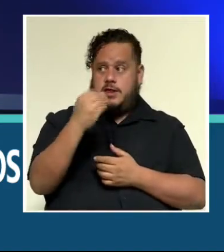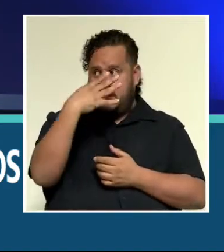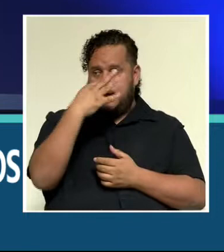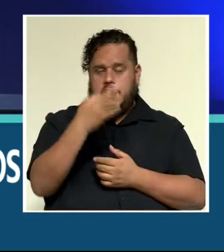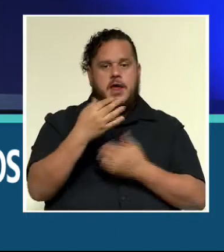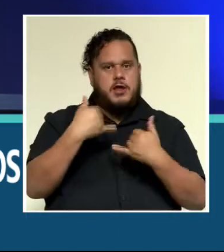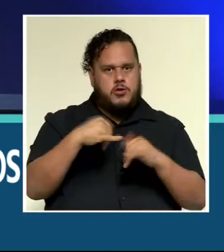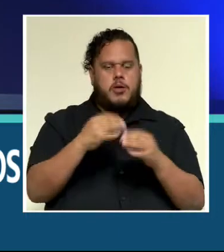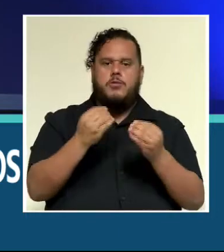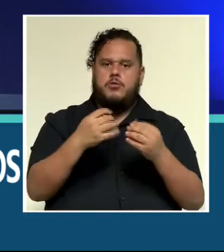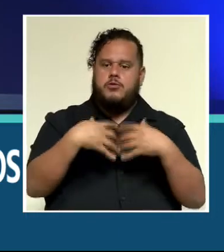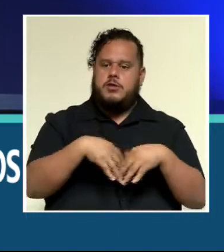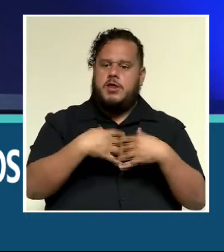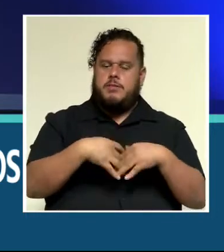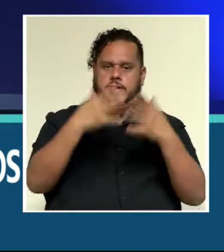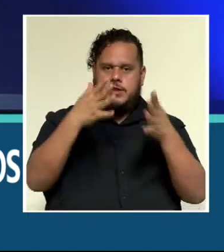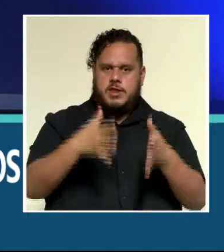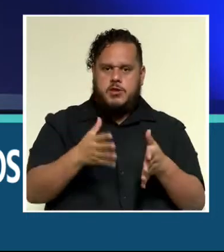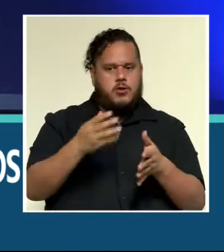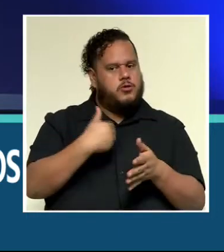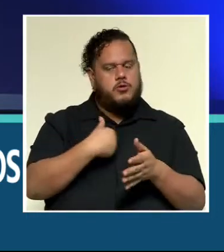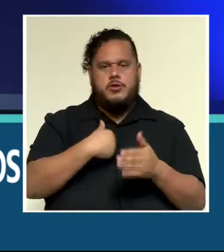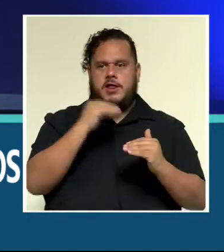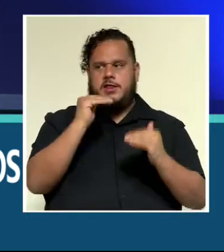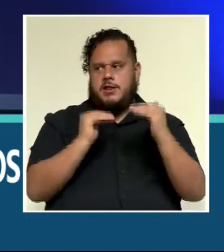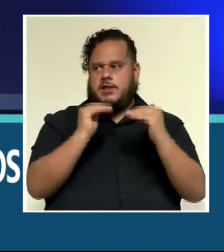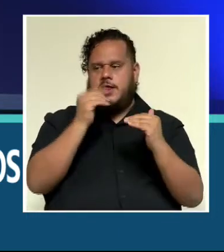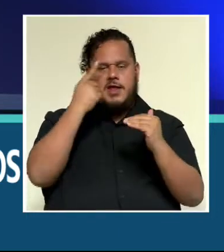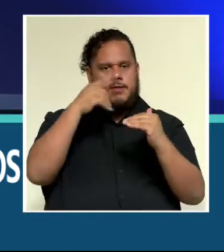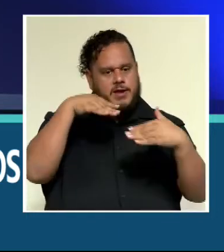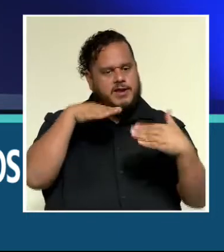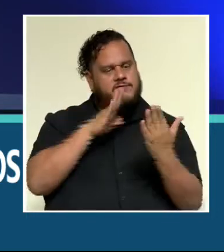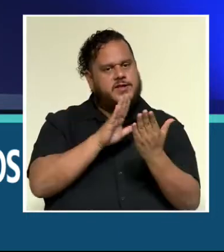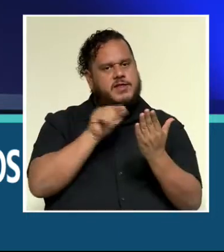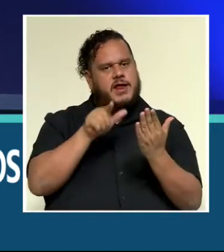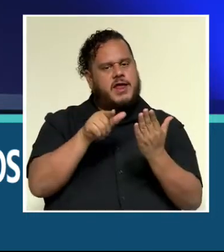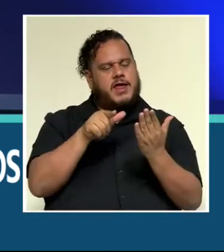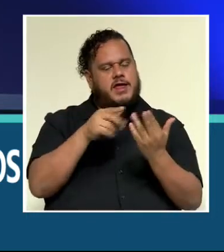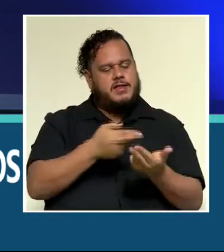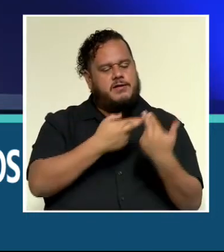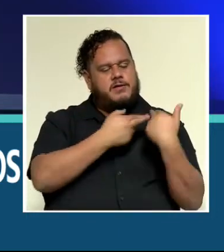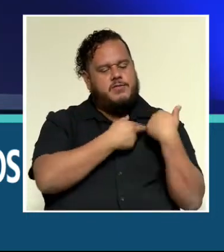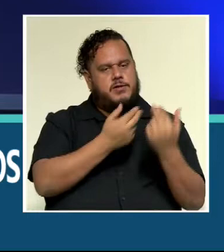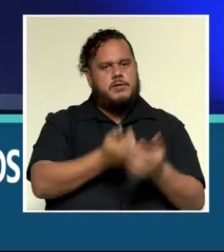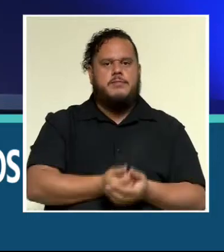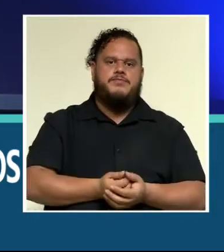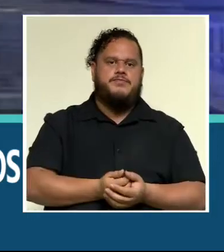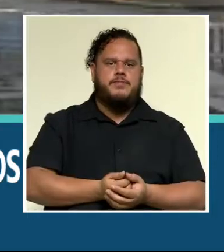muchos empresarios no tienen la estabilidad para hacerle frente a esta responsabilidad.